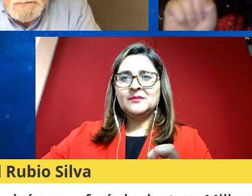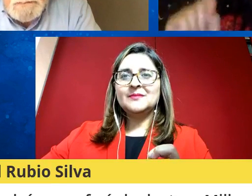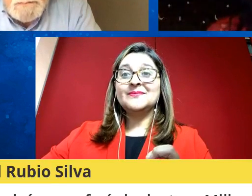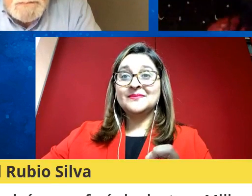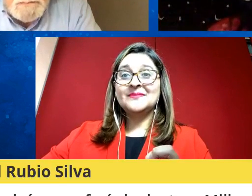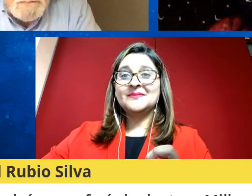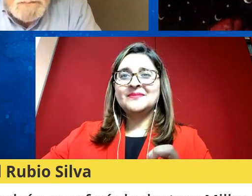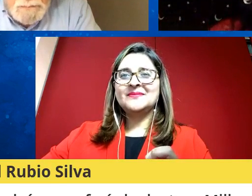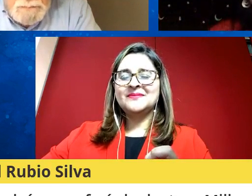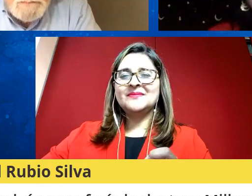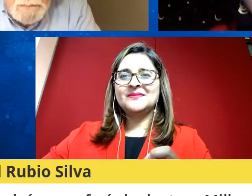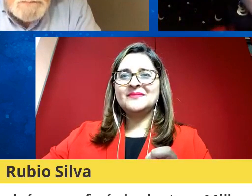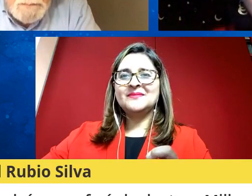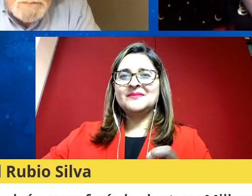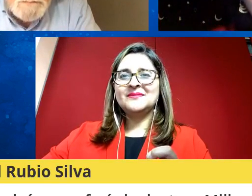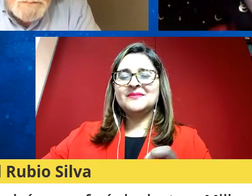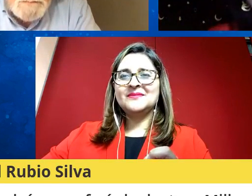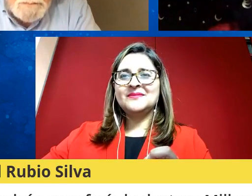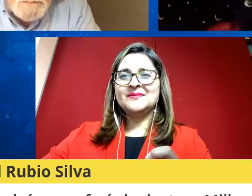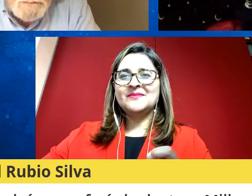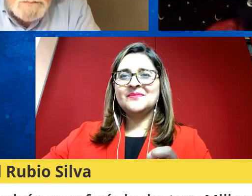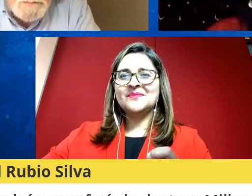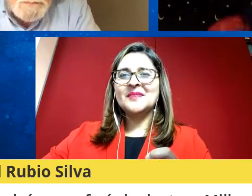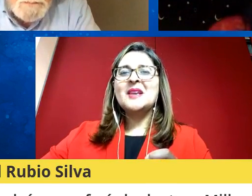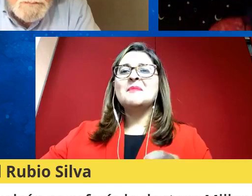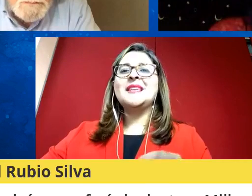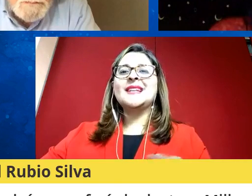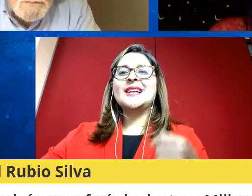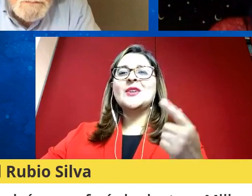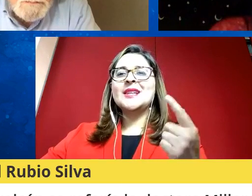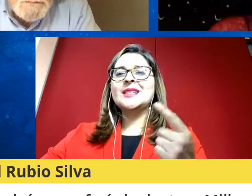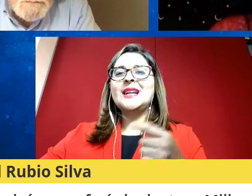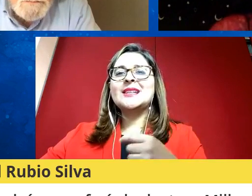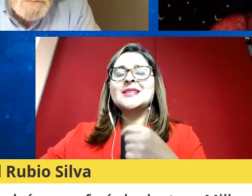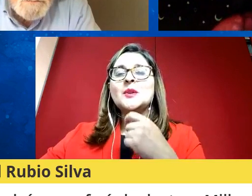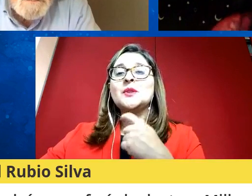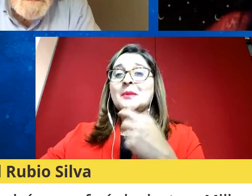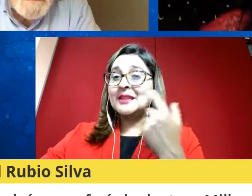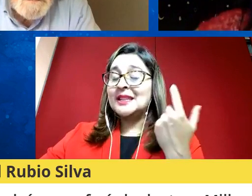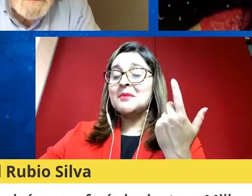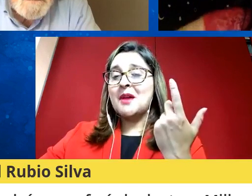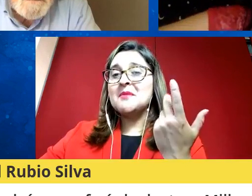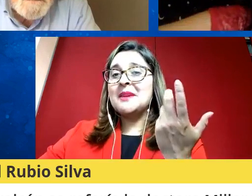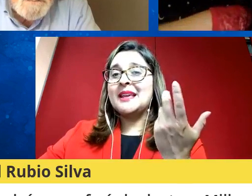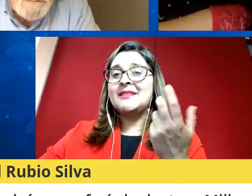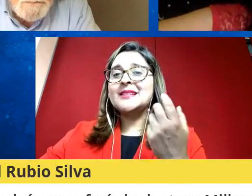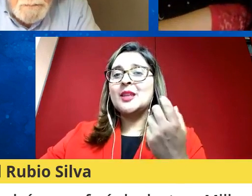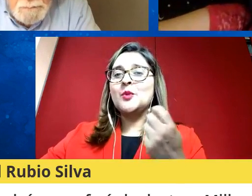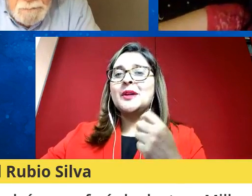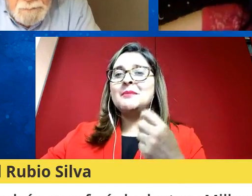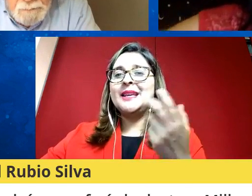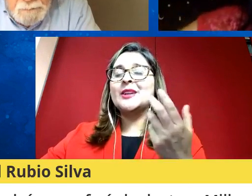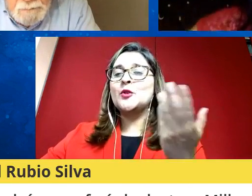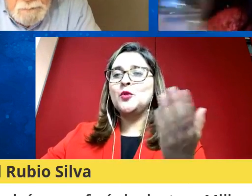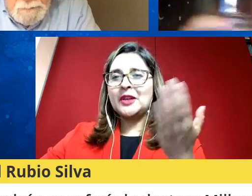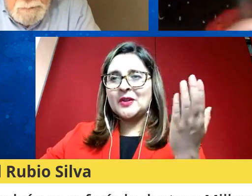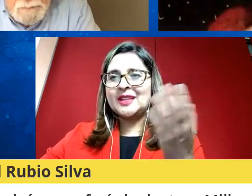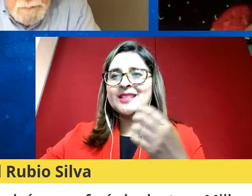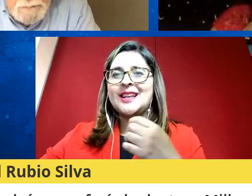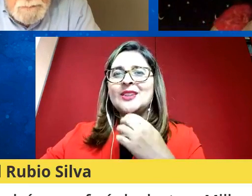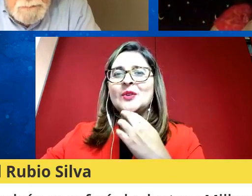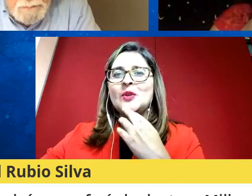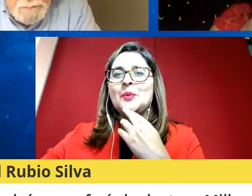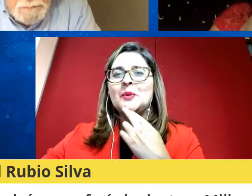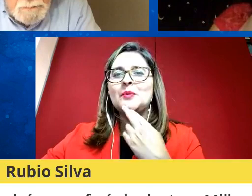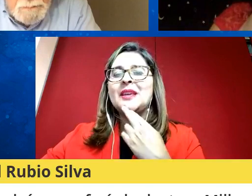pelúas, buscando las soluciones. Millarca, nos hacen el alcance justamente, también a mí me quedaba esa duda. Miguel Rubio, que